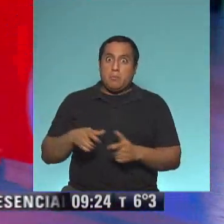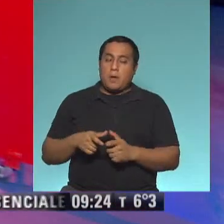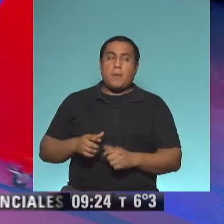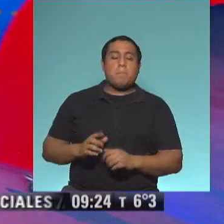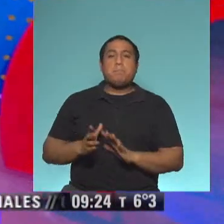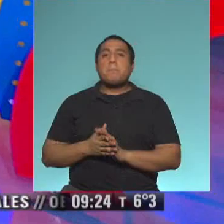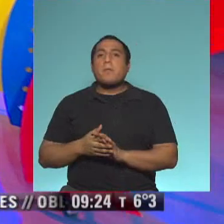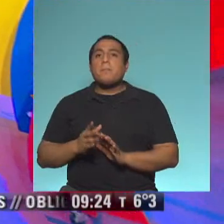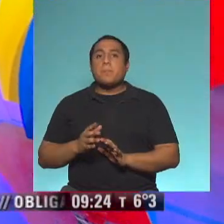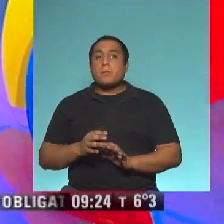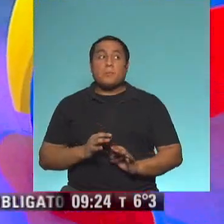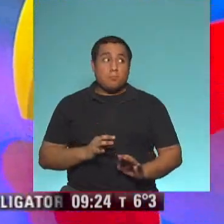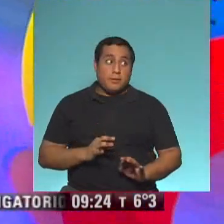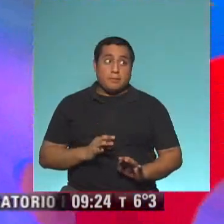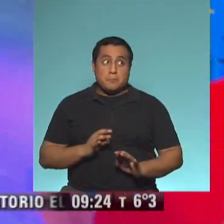la luz. ¿Estás lista?